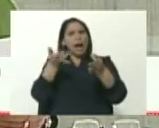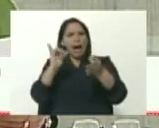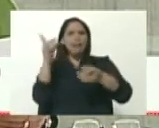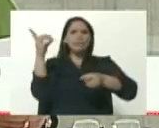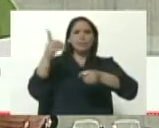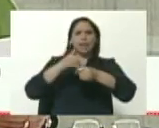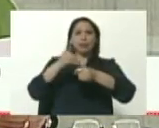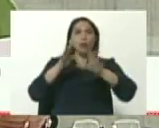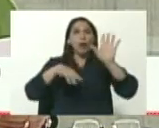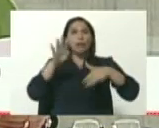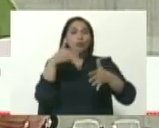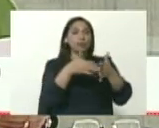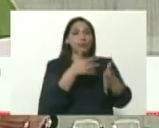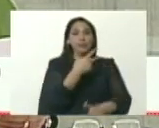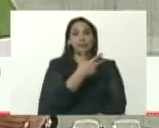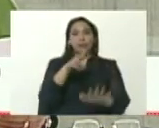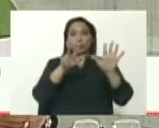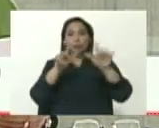son